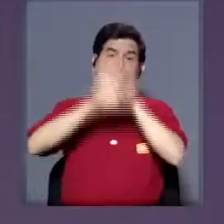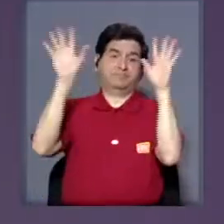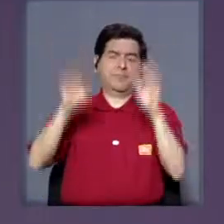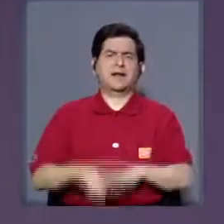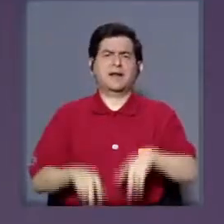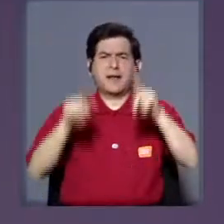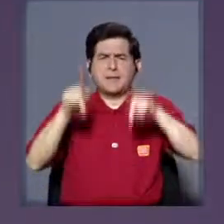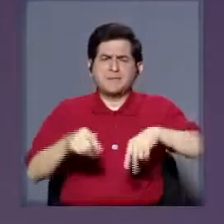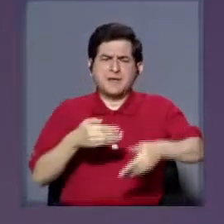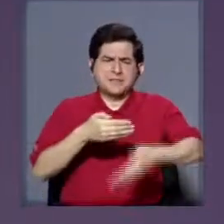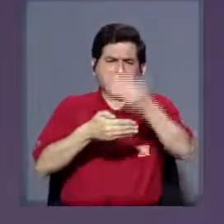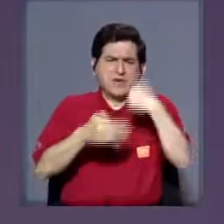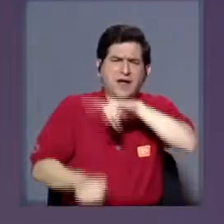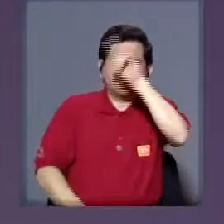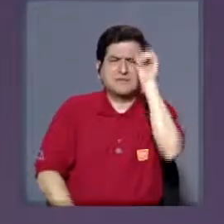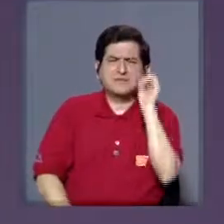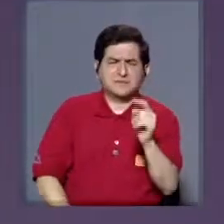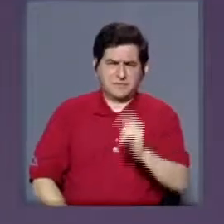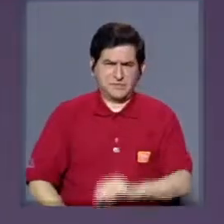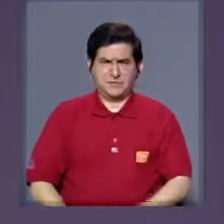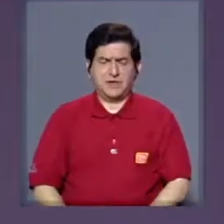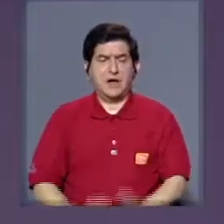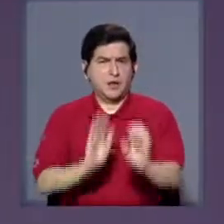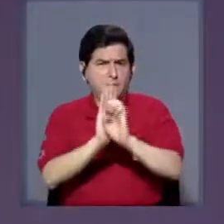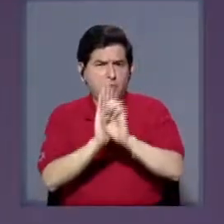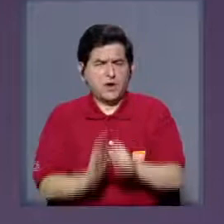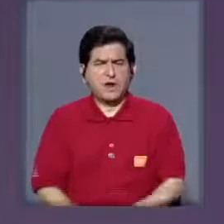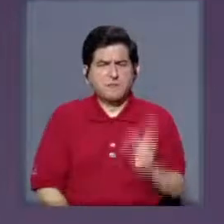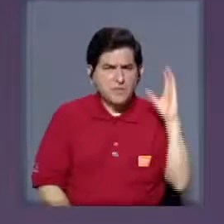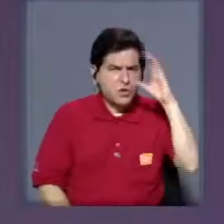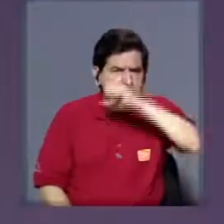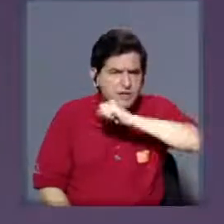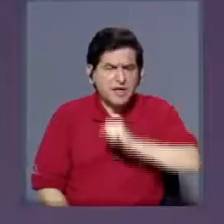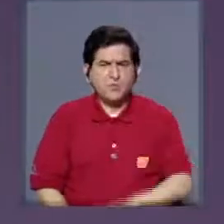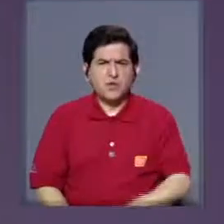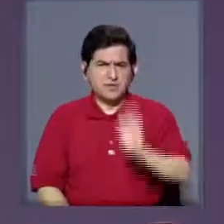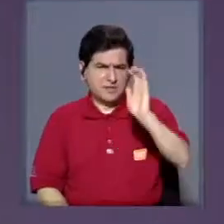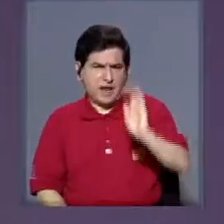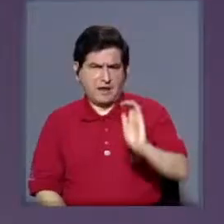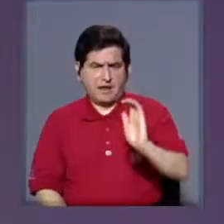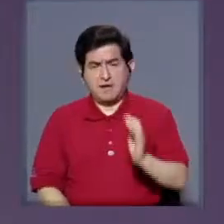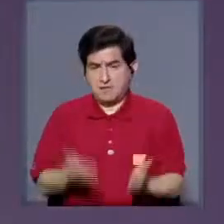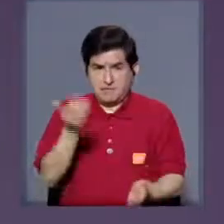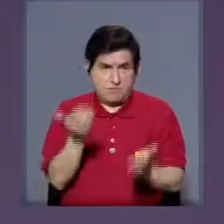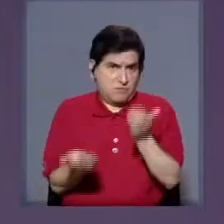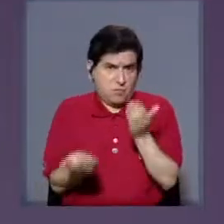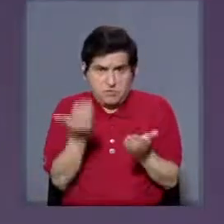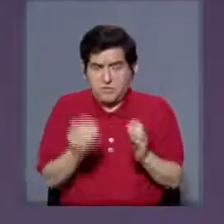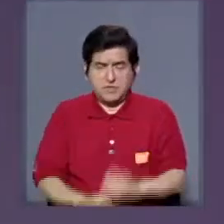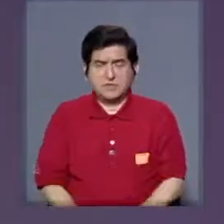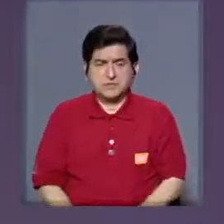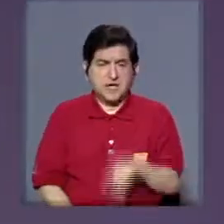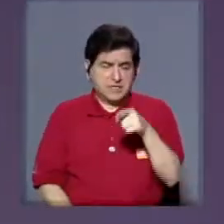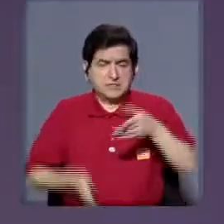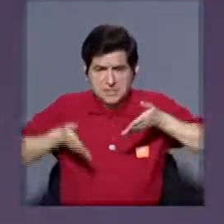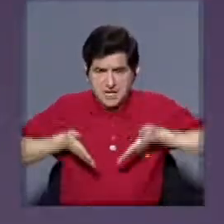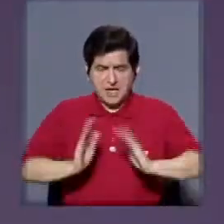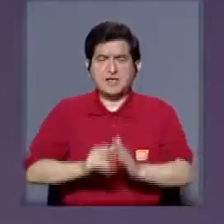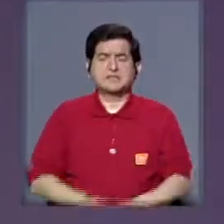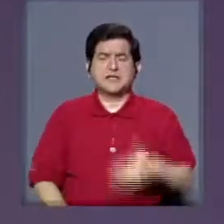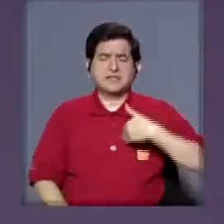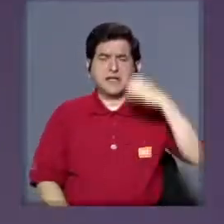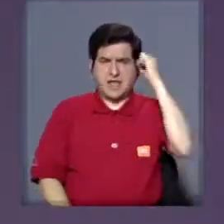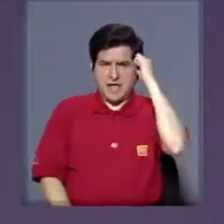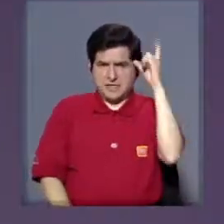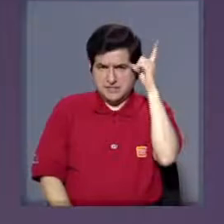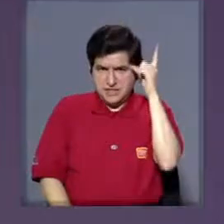consultaban en días pasados si por ejemplo se detecta que un niño o el niño o niña que van a hacer el síndrome de